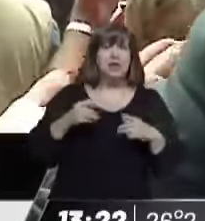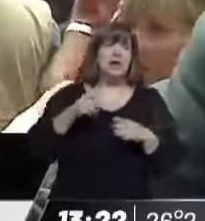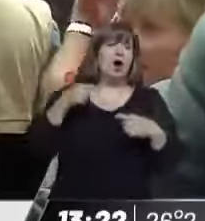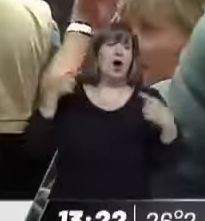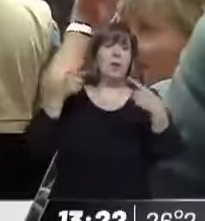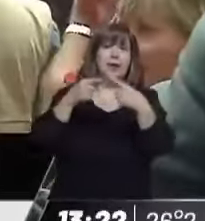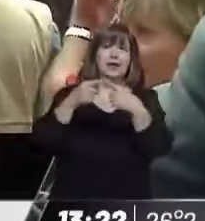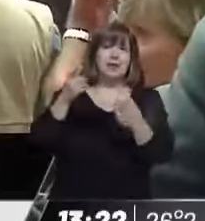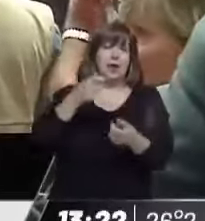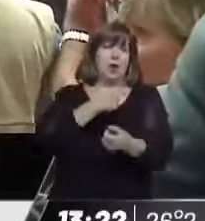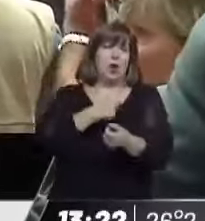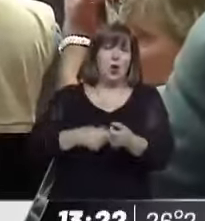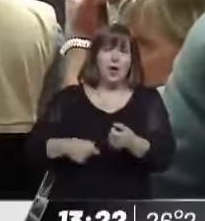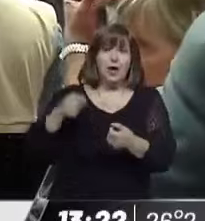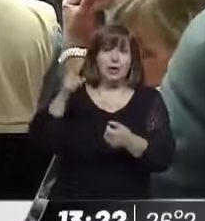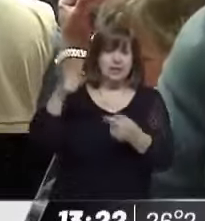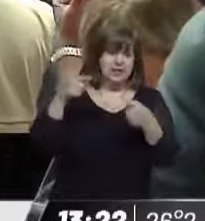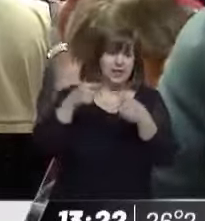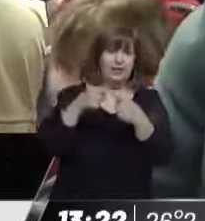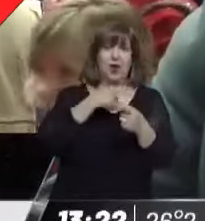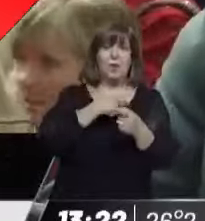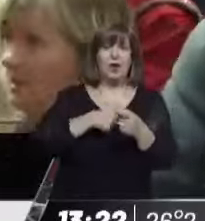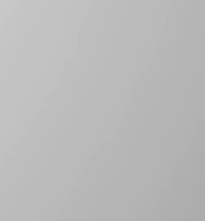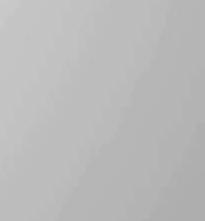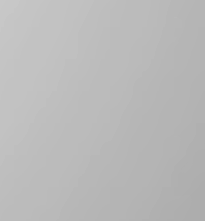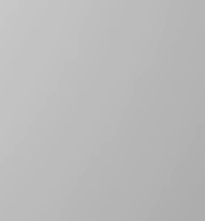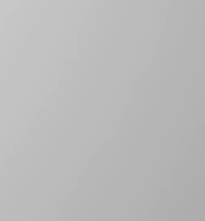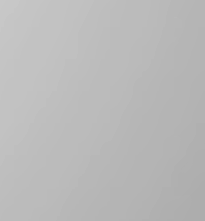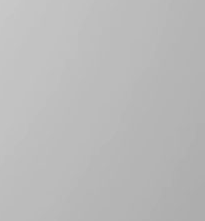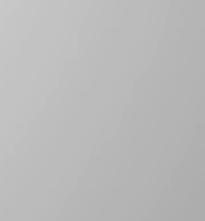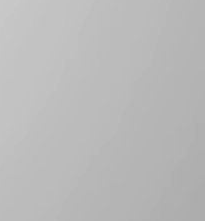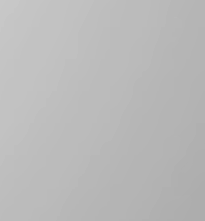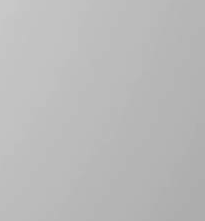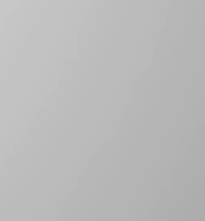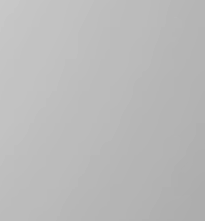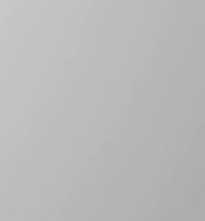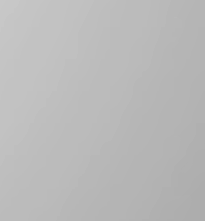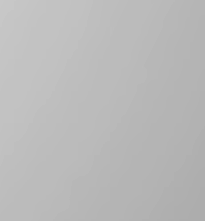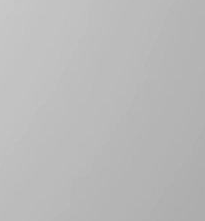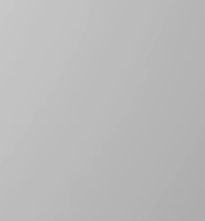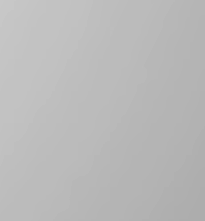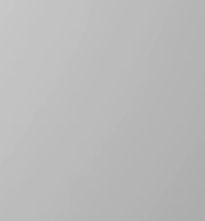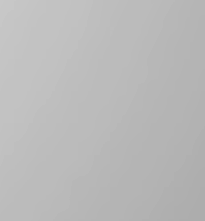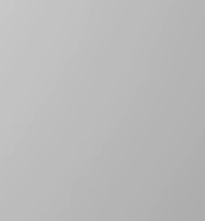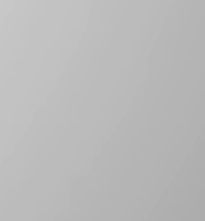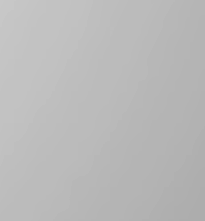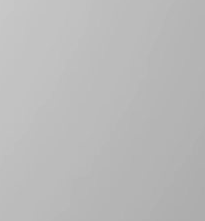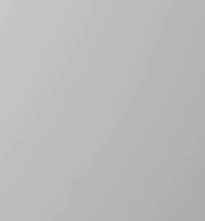espero que nos convoque a todos los partidos a poder hacer un plan serio para el futuro.